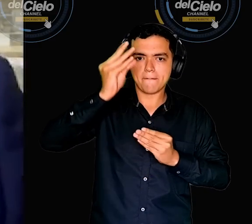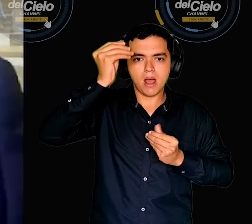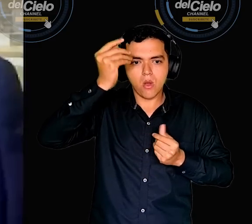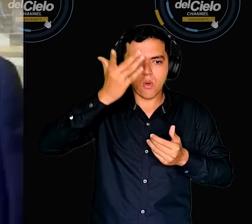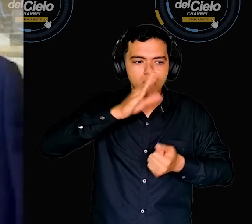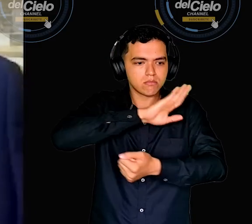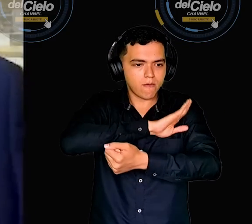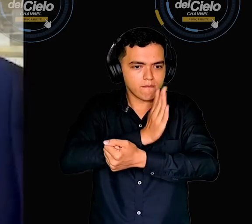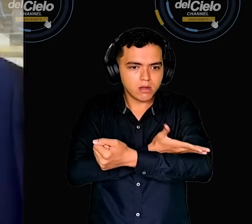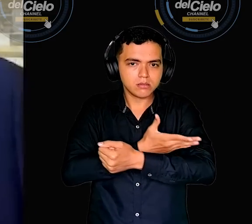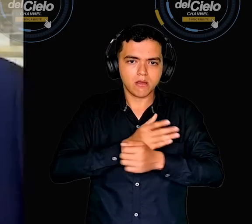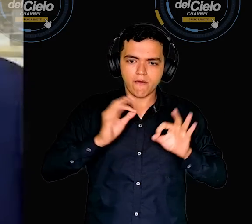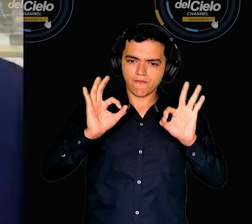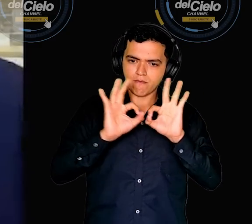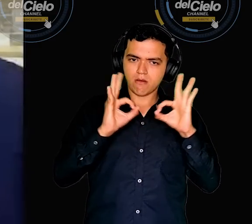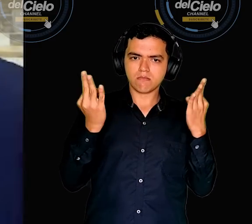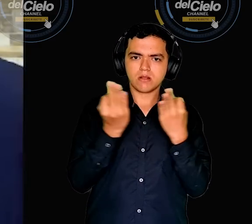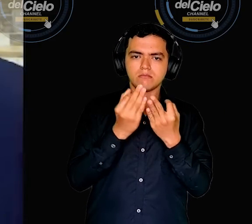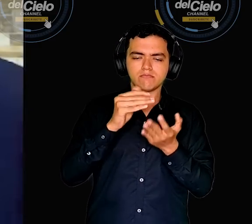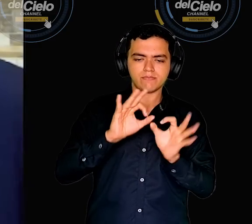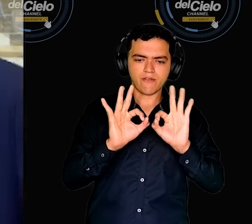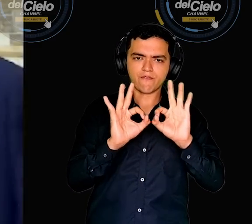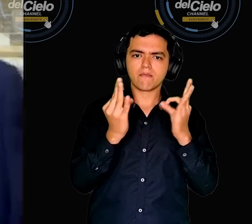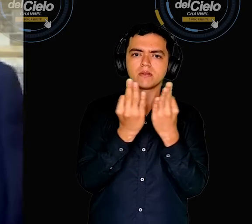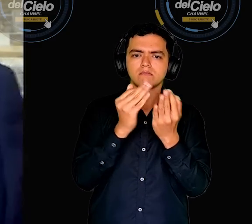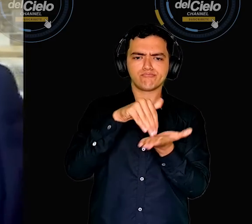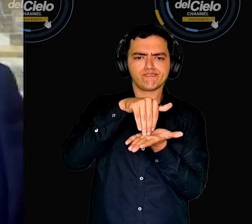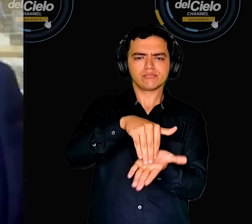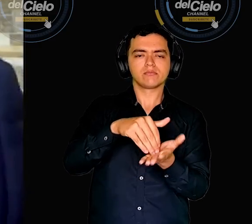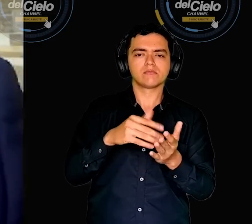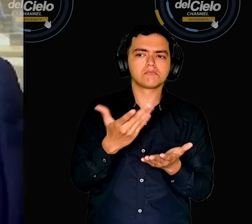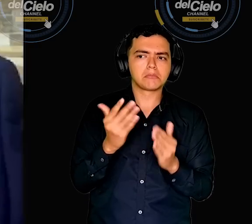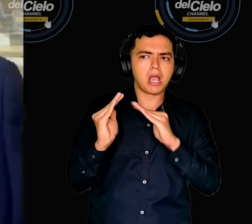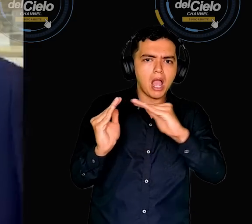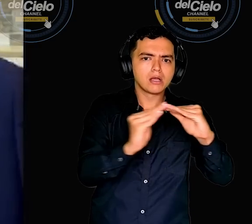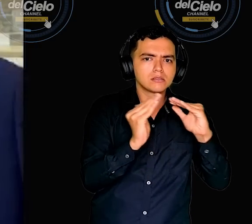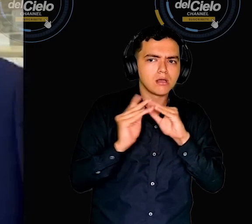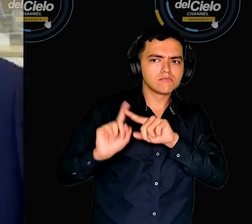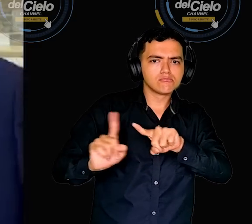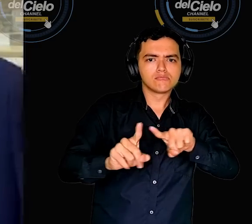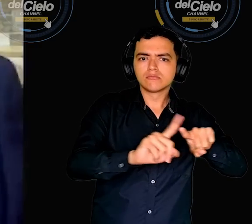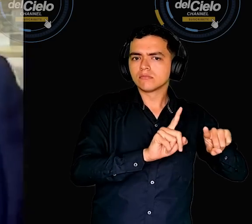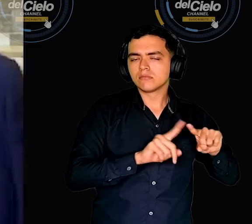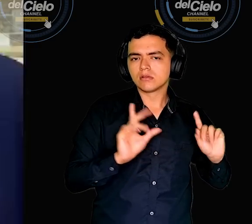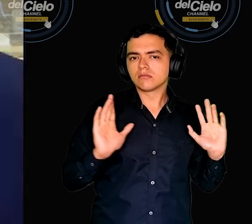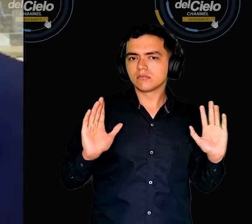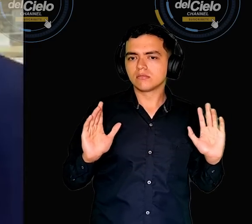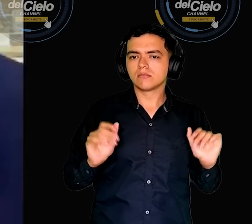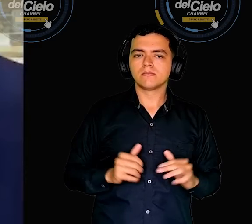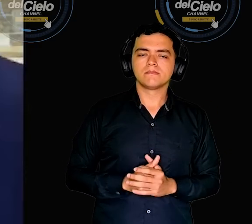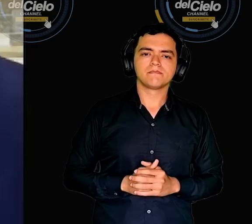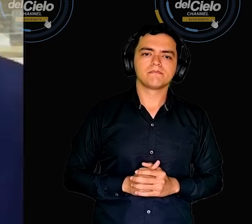saludable, él va a llorar toda la noche y va a estar muy molesto y al otro día va a estar enfermo.